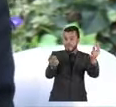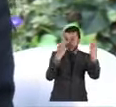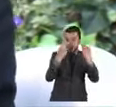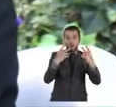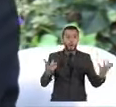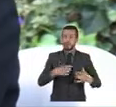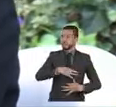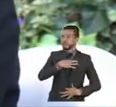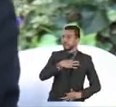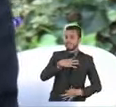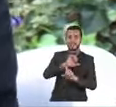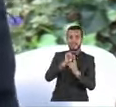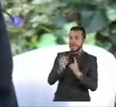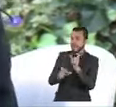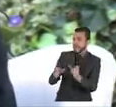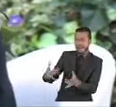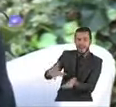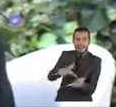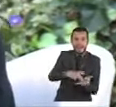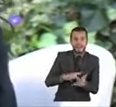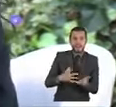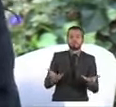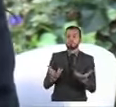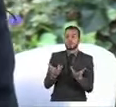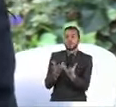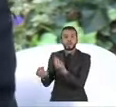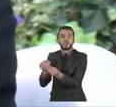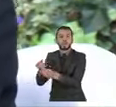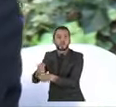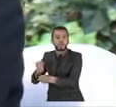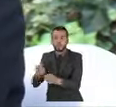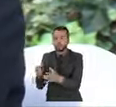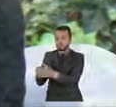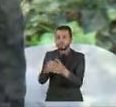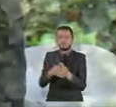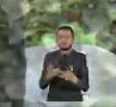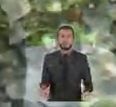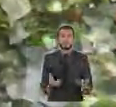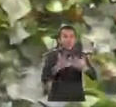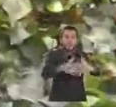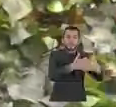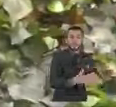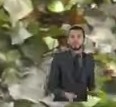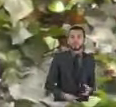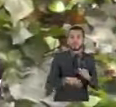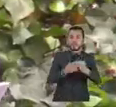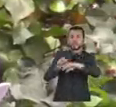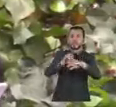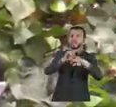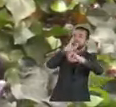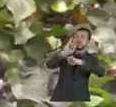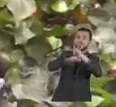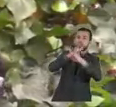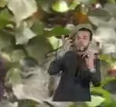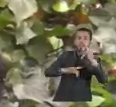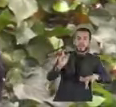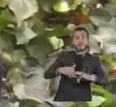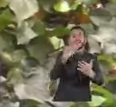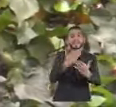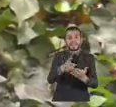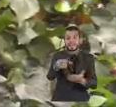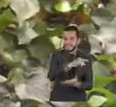momento, a los gremios, a los empresarios, a la academia y por supuesto a los organismos internacionales que nos acompañan. por aceptar